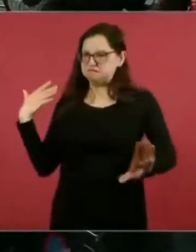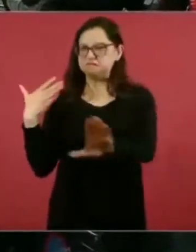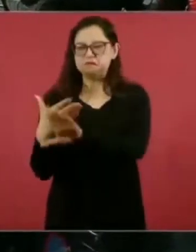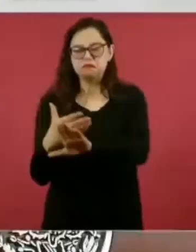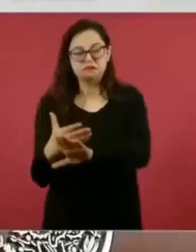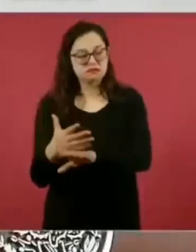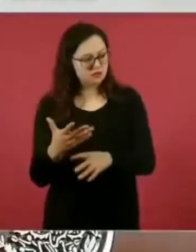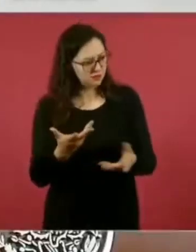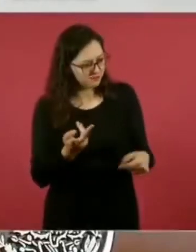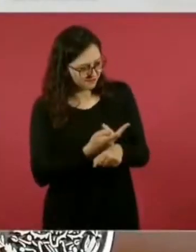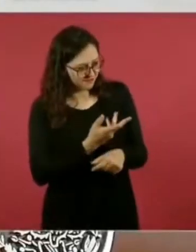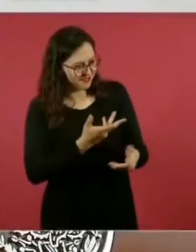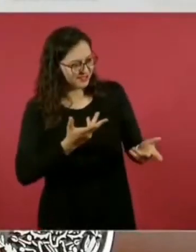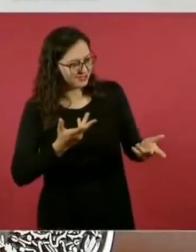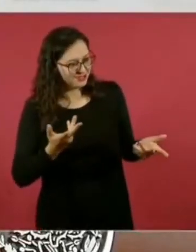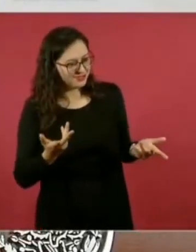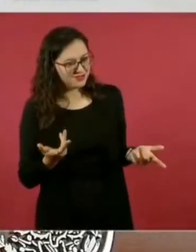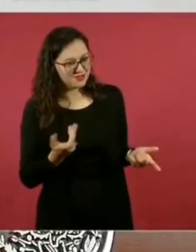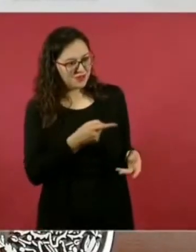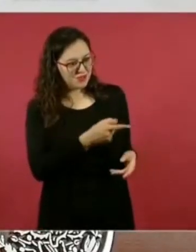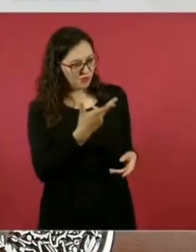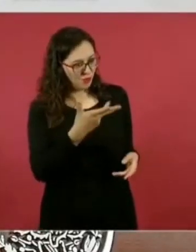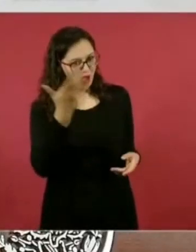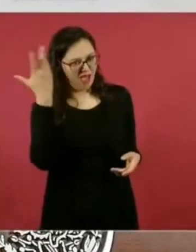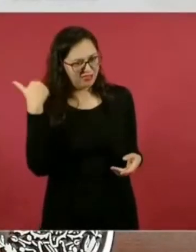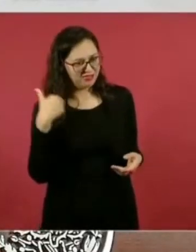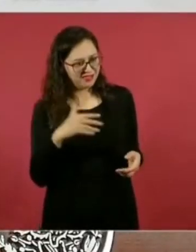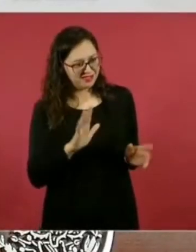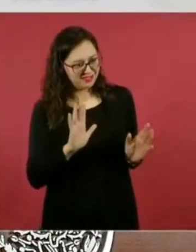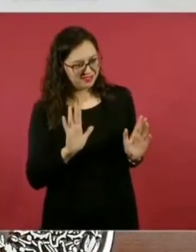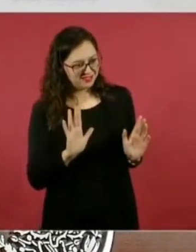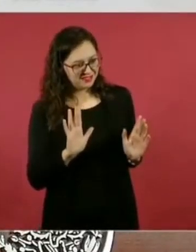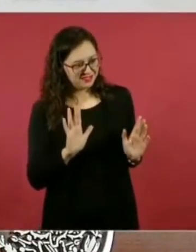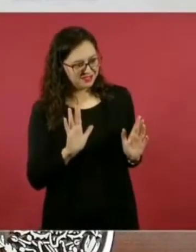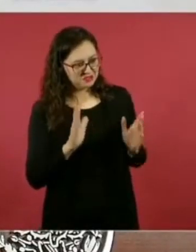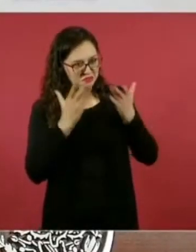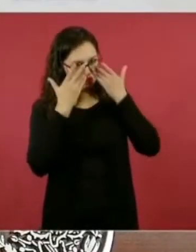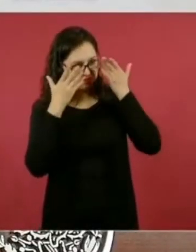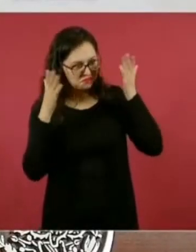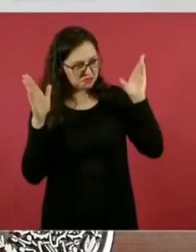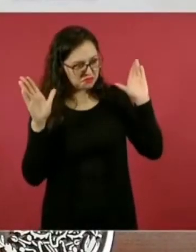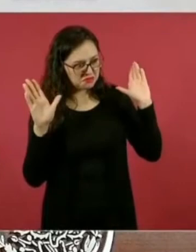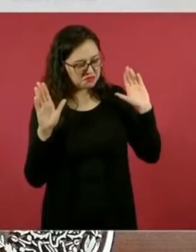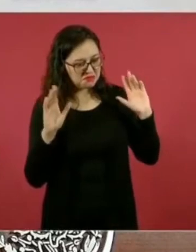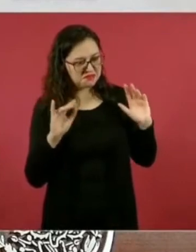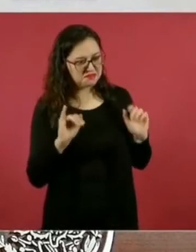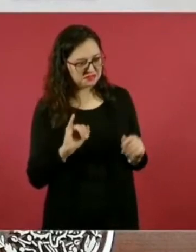que navegaban, que aparentaban ser progresistas,